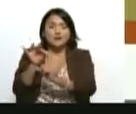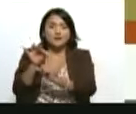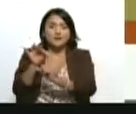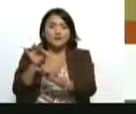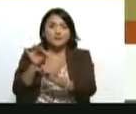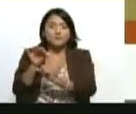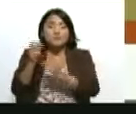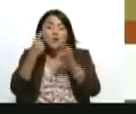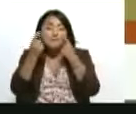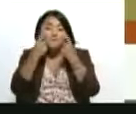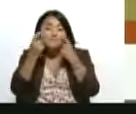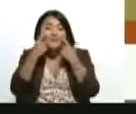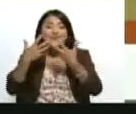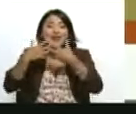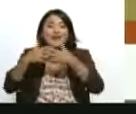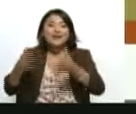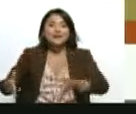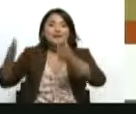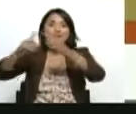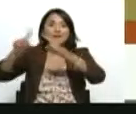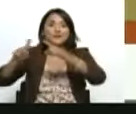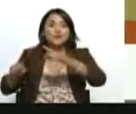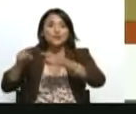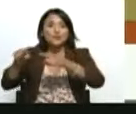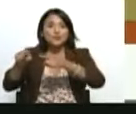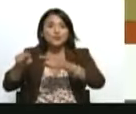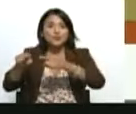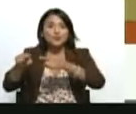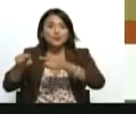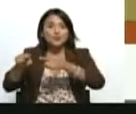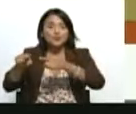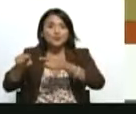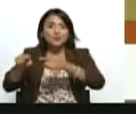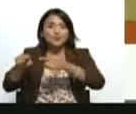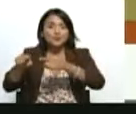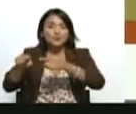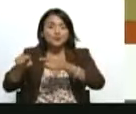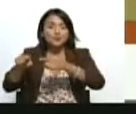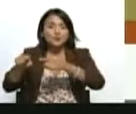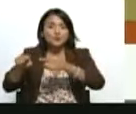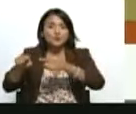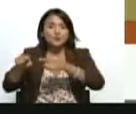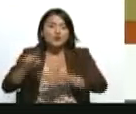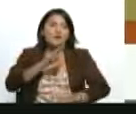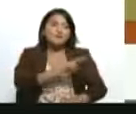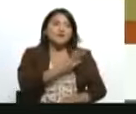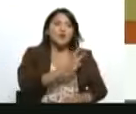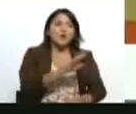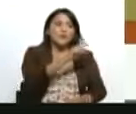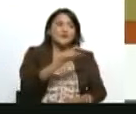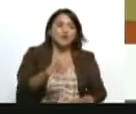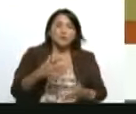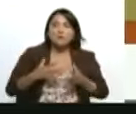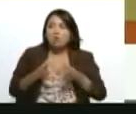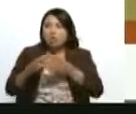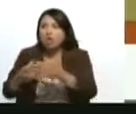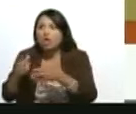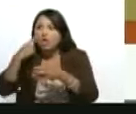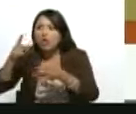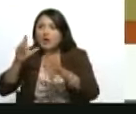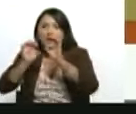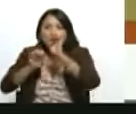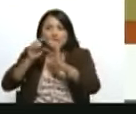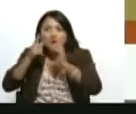especial que esté pendiente de la subestación. No es que la UPAS, los 24 van a asumir eso, no. Yo en mi comunidad